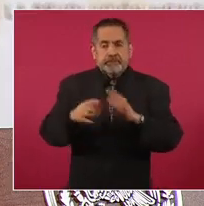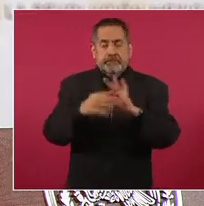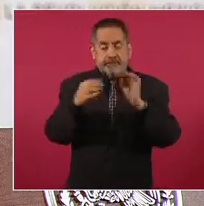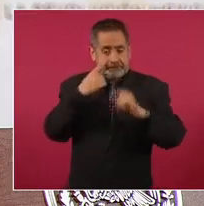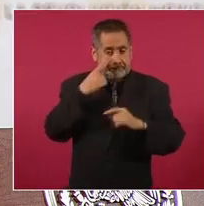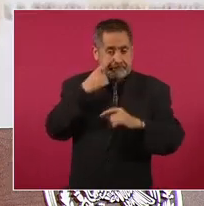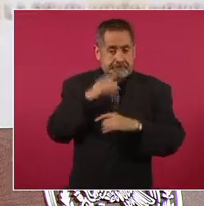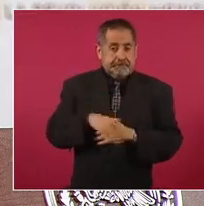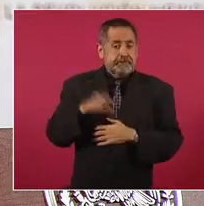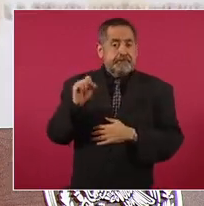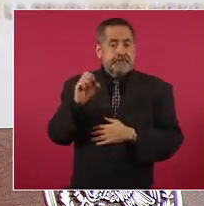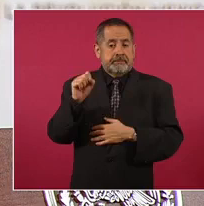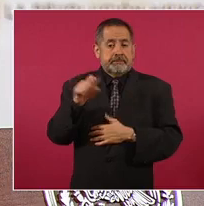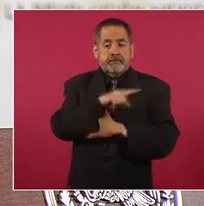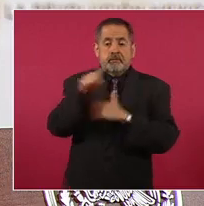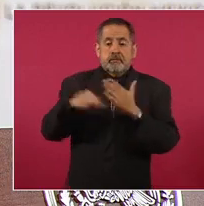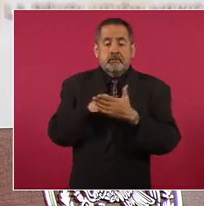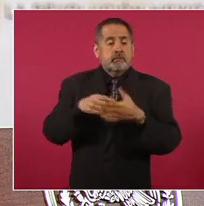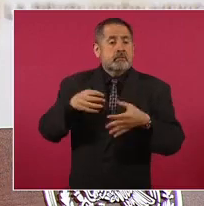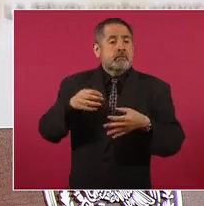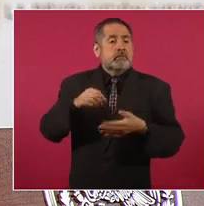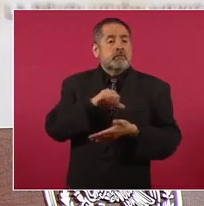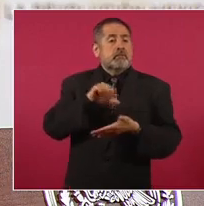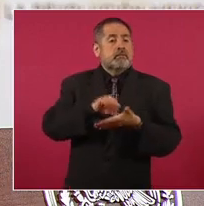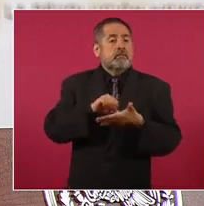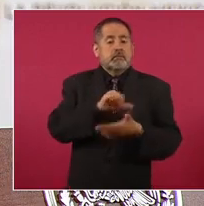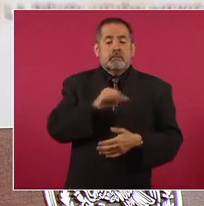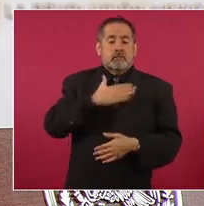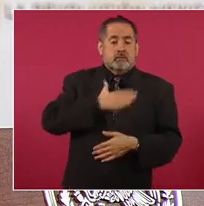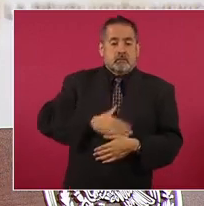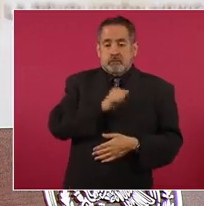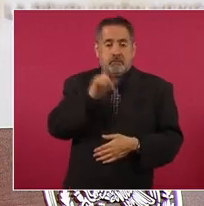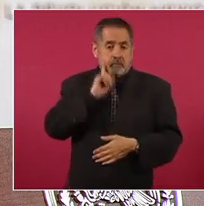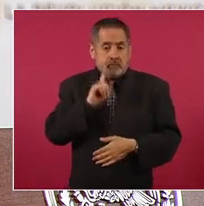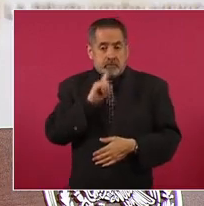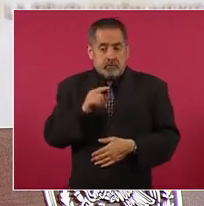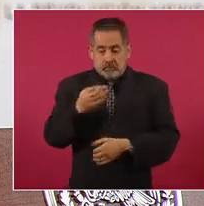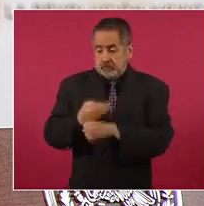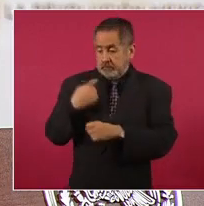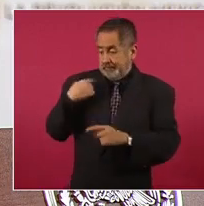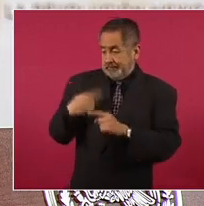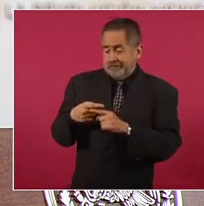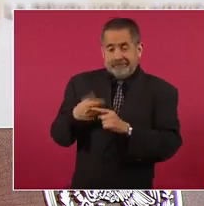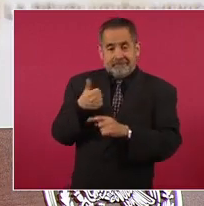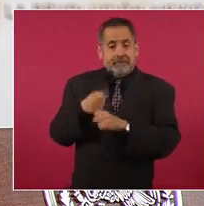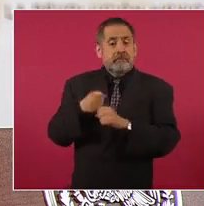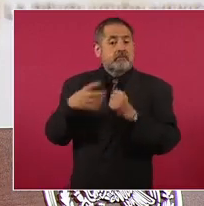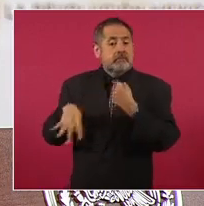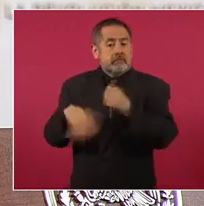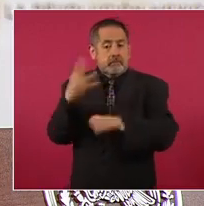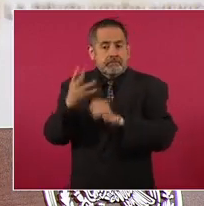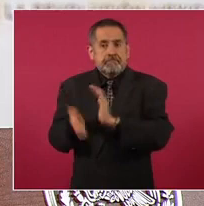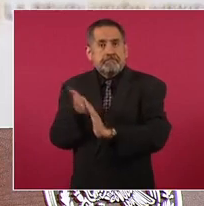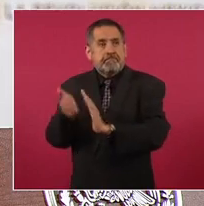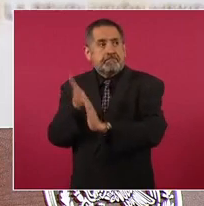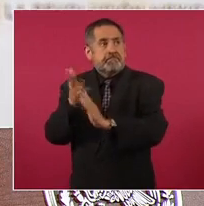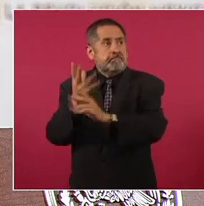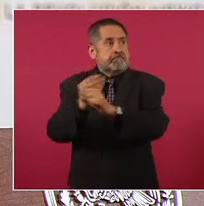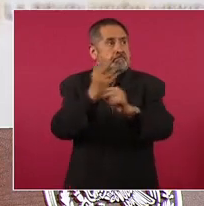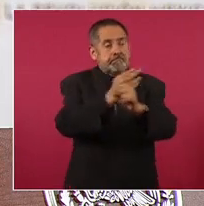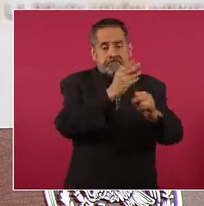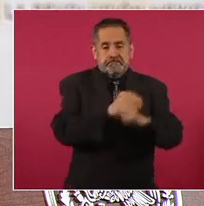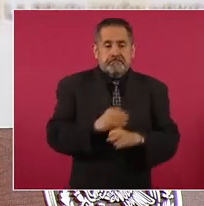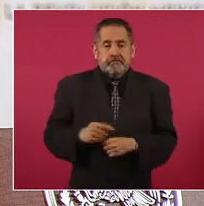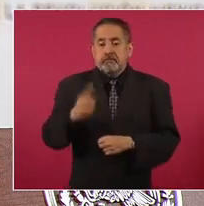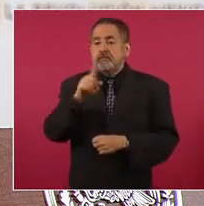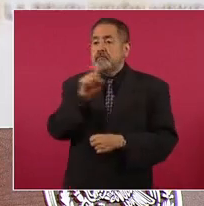60 centros de justicia para la mujer, 14 se han construido en este sexenio. Se han fortalecido los 101 refugios